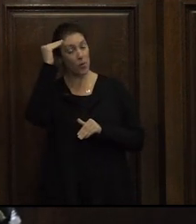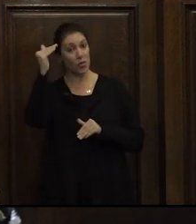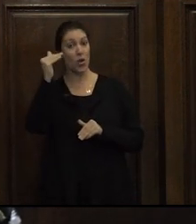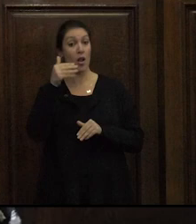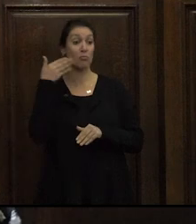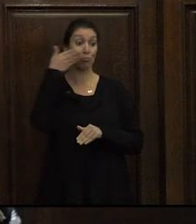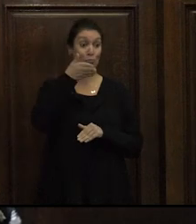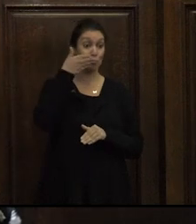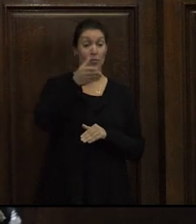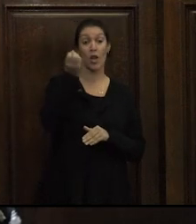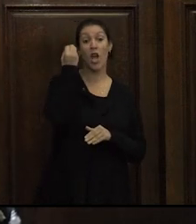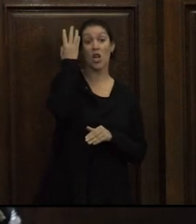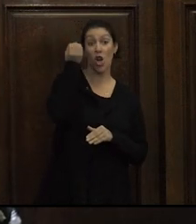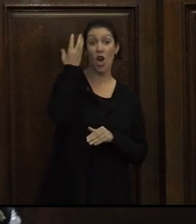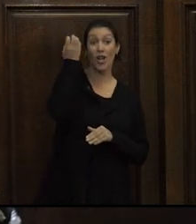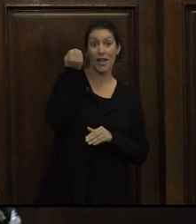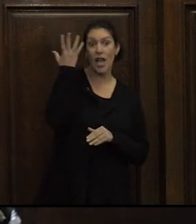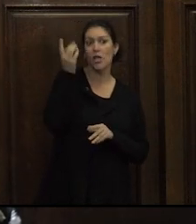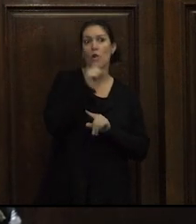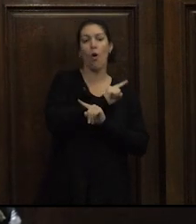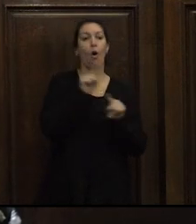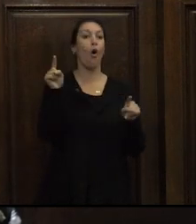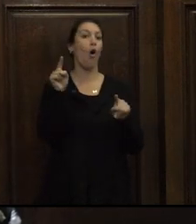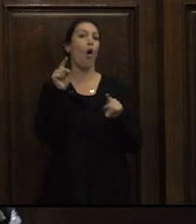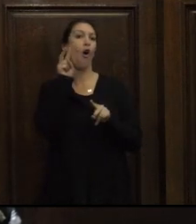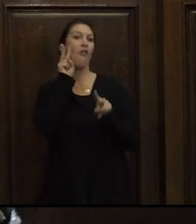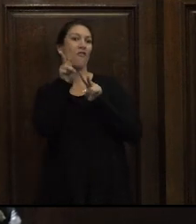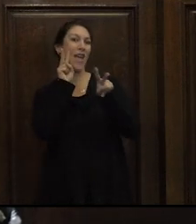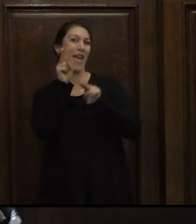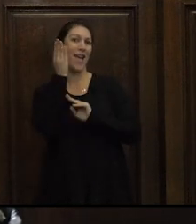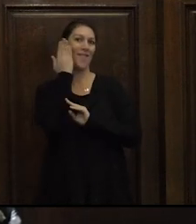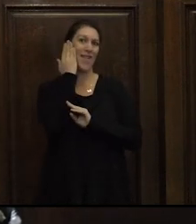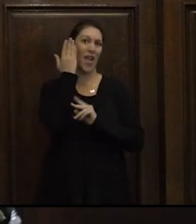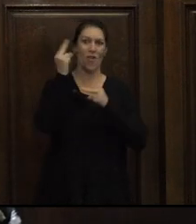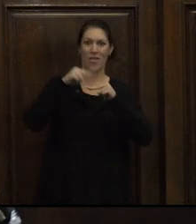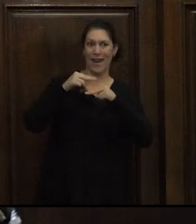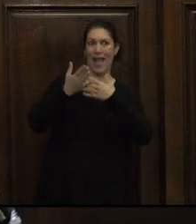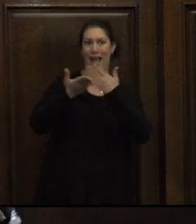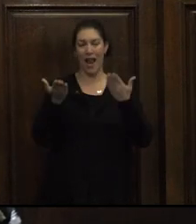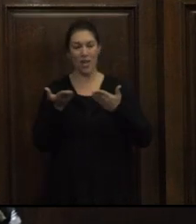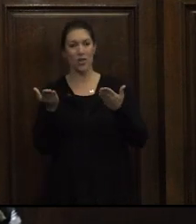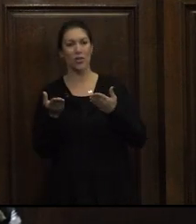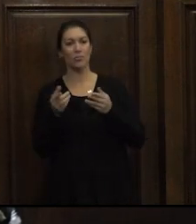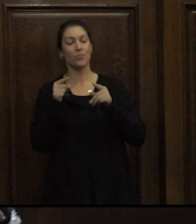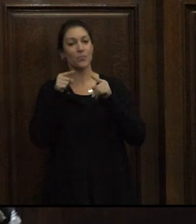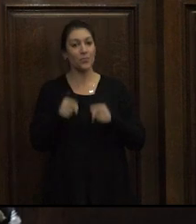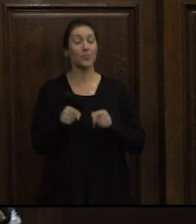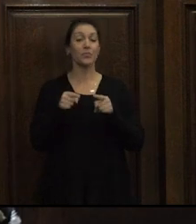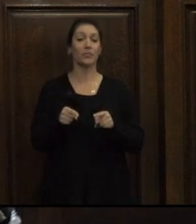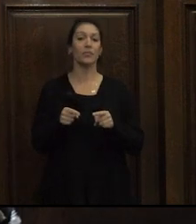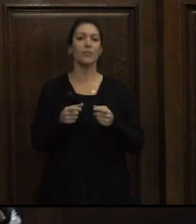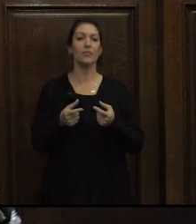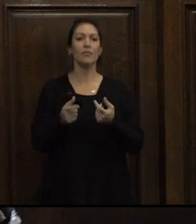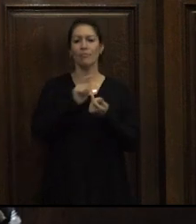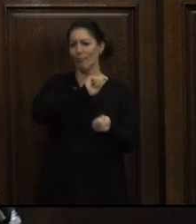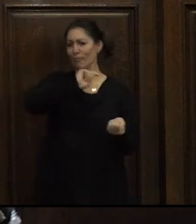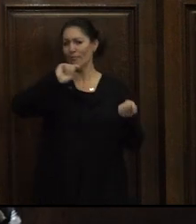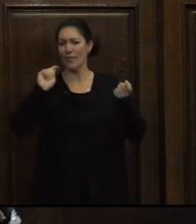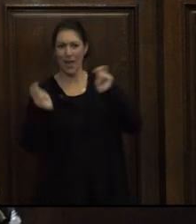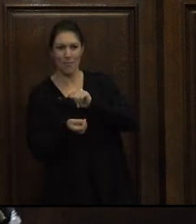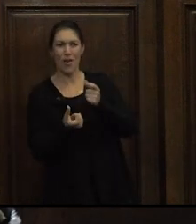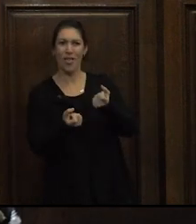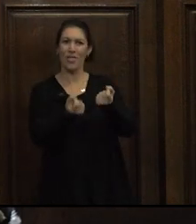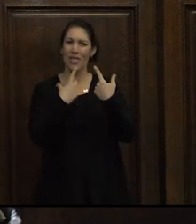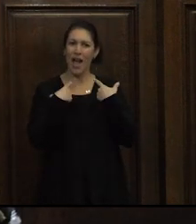han asistido al Congreso, que han estado prendidos a través de las redes con el Congreso, porque esto nos cambia, nos hace